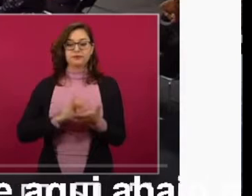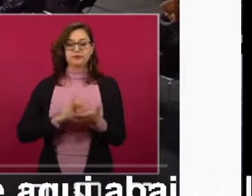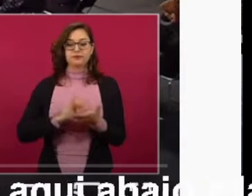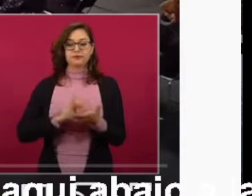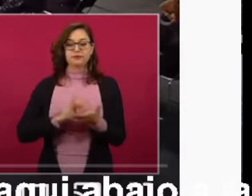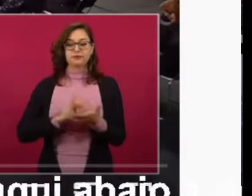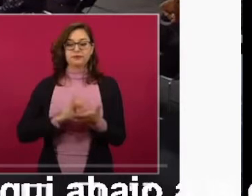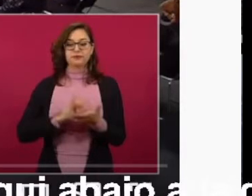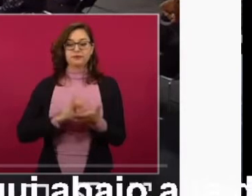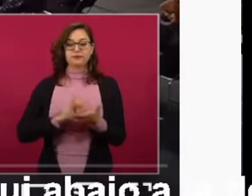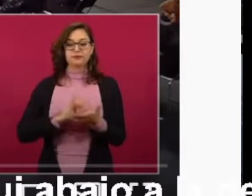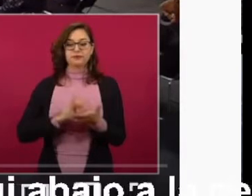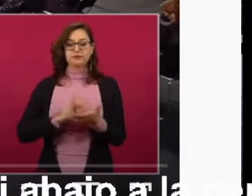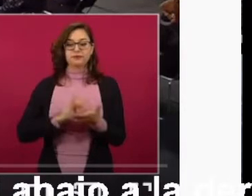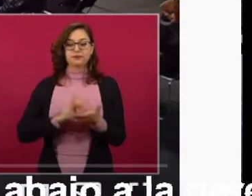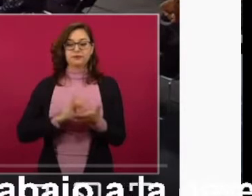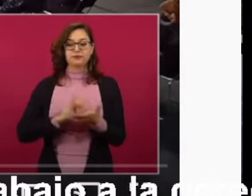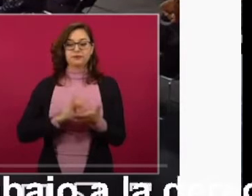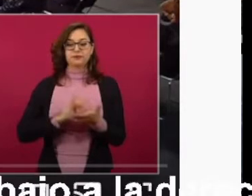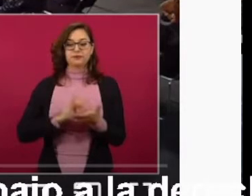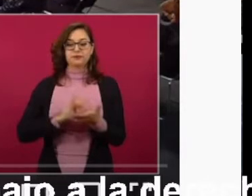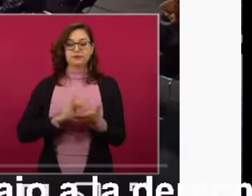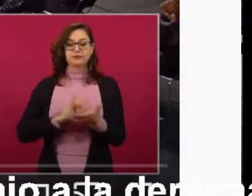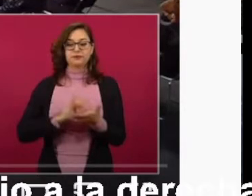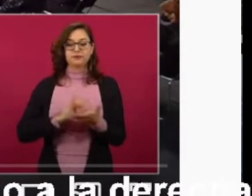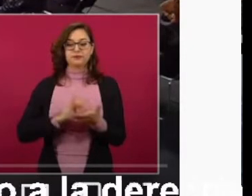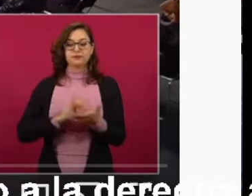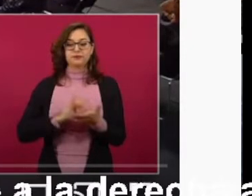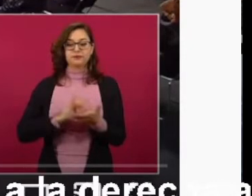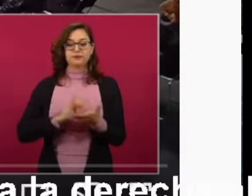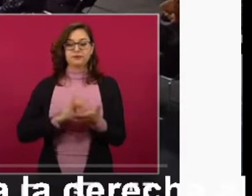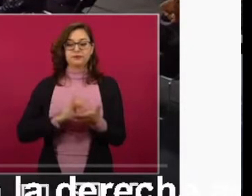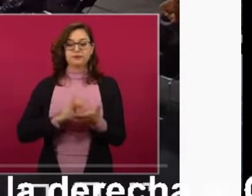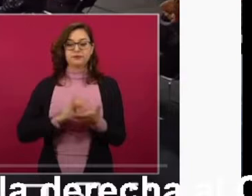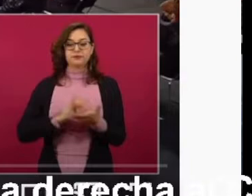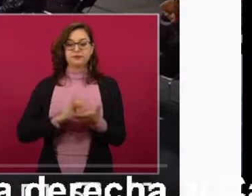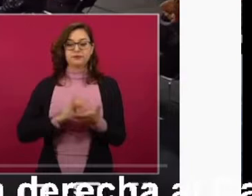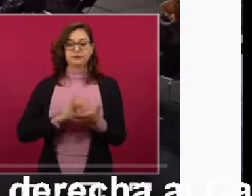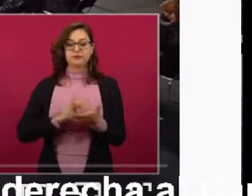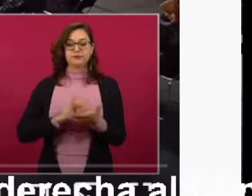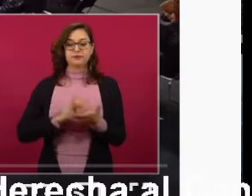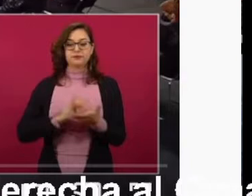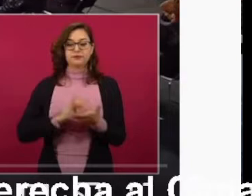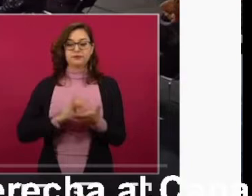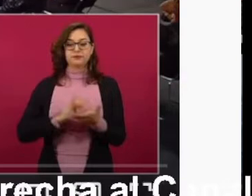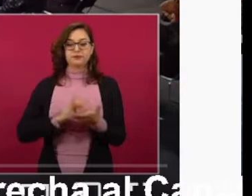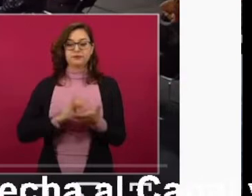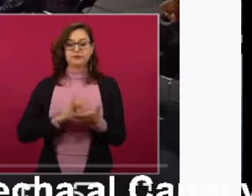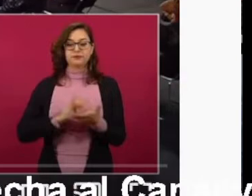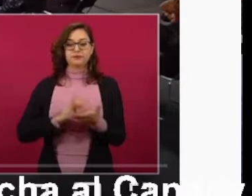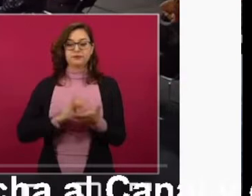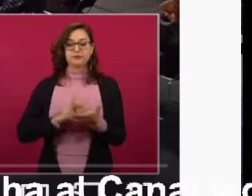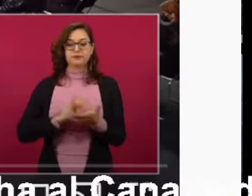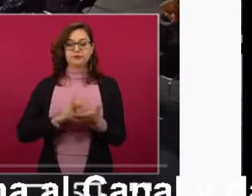bueno mis queridos amigos pues ya saben y que tenemos